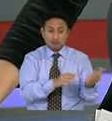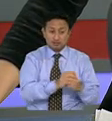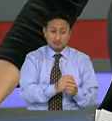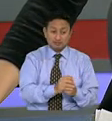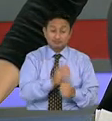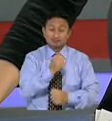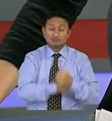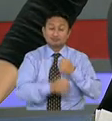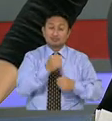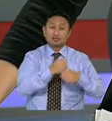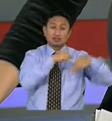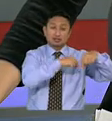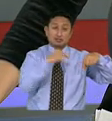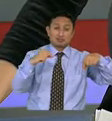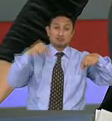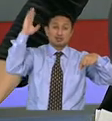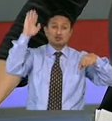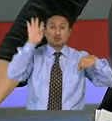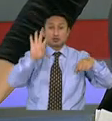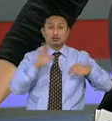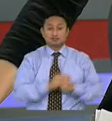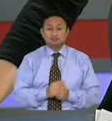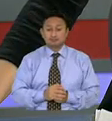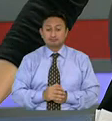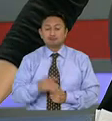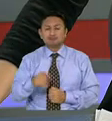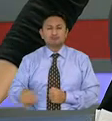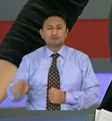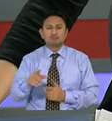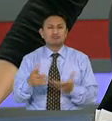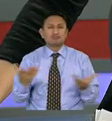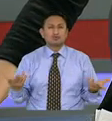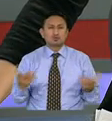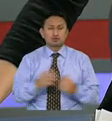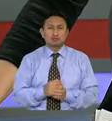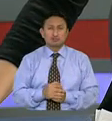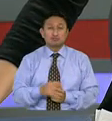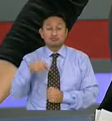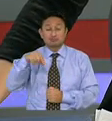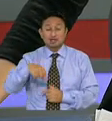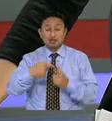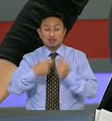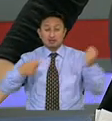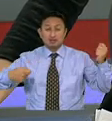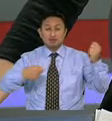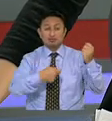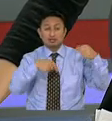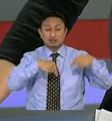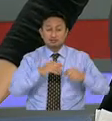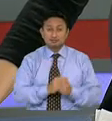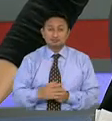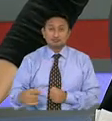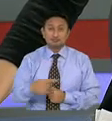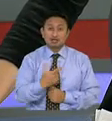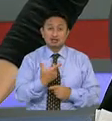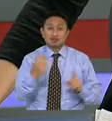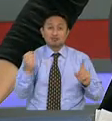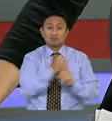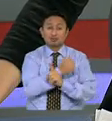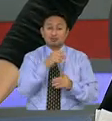en el 2020. La mayoría de los hechos se han perpetrado con armas blancas y responden a